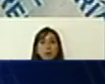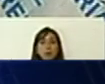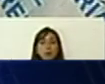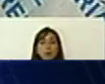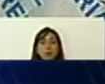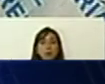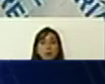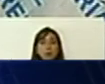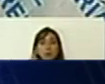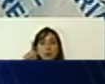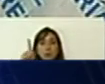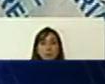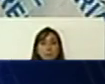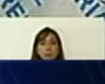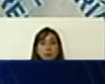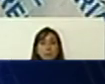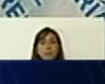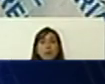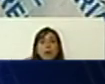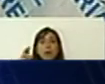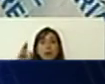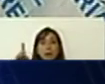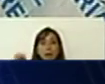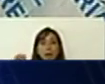Palacio Alzura, Edgar Rincón,